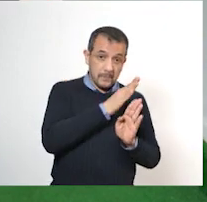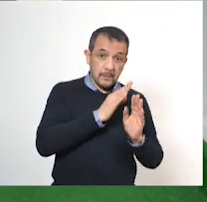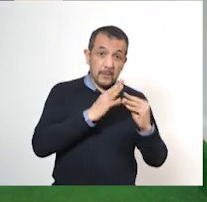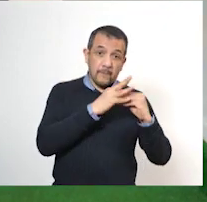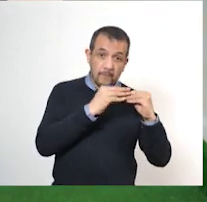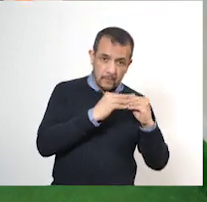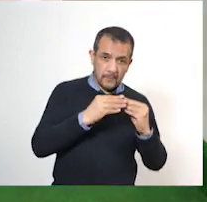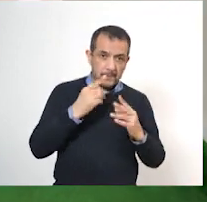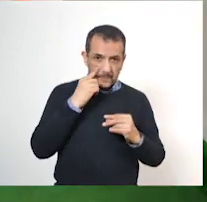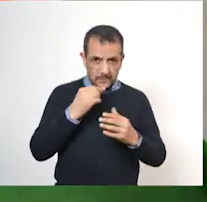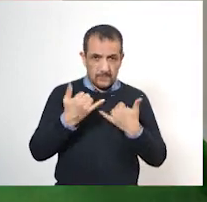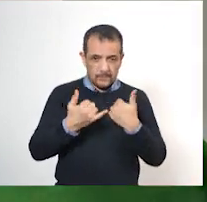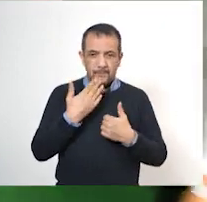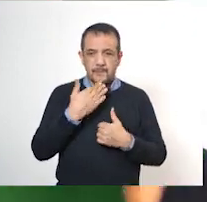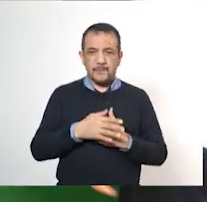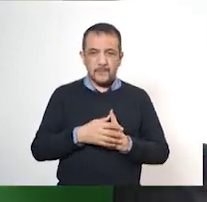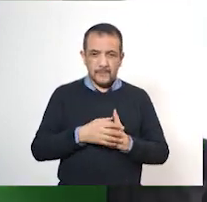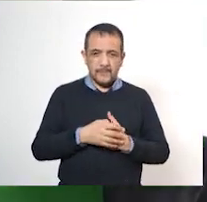jugar!